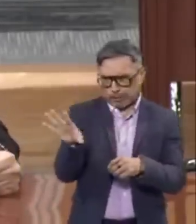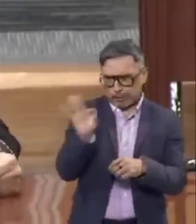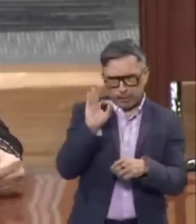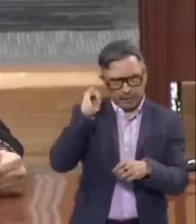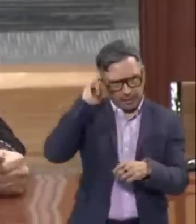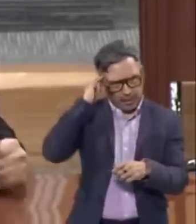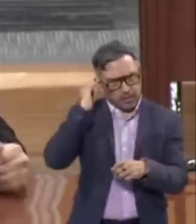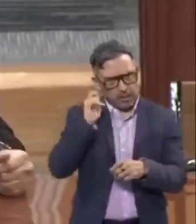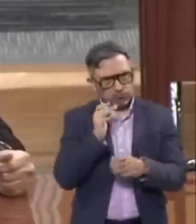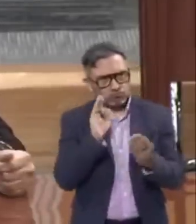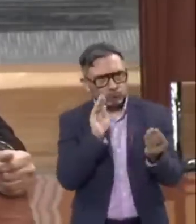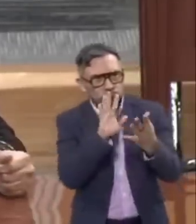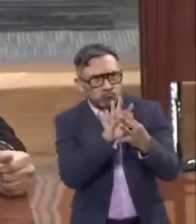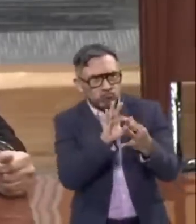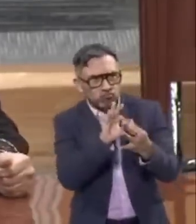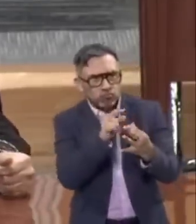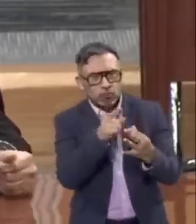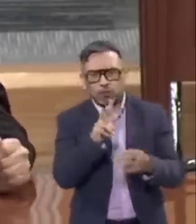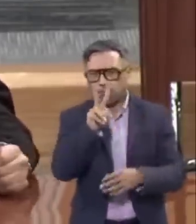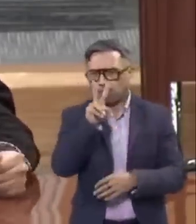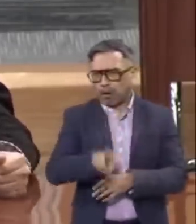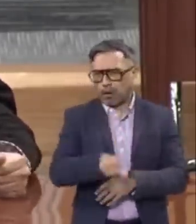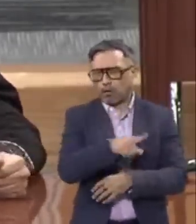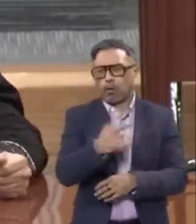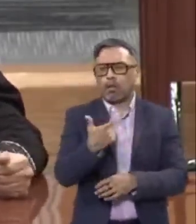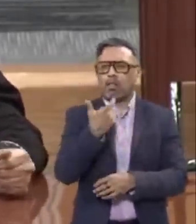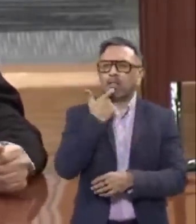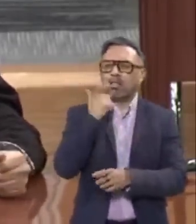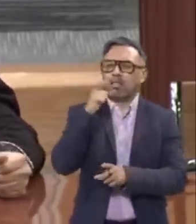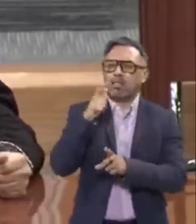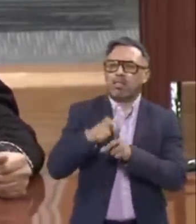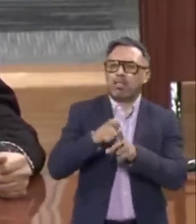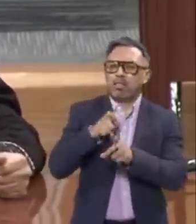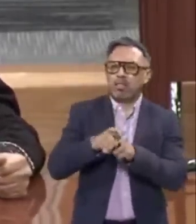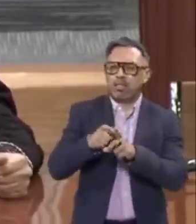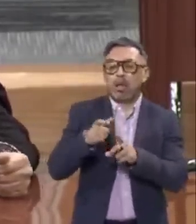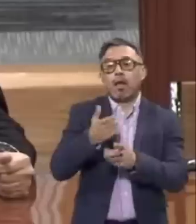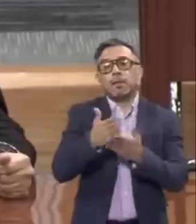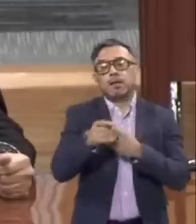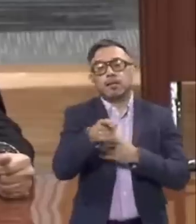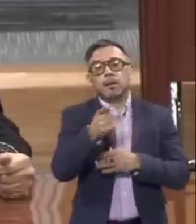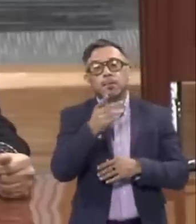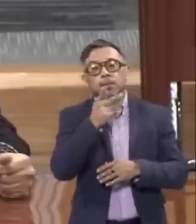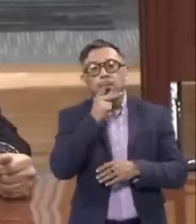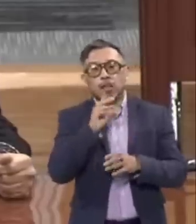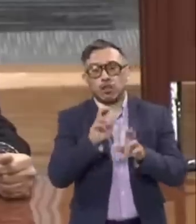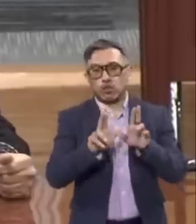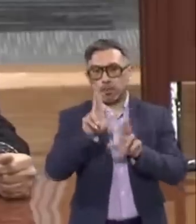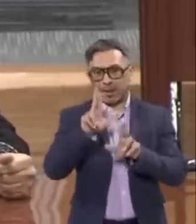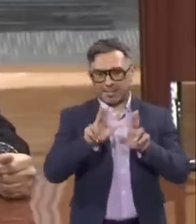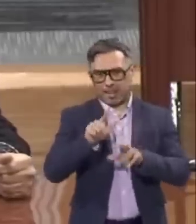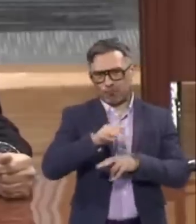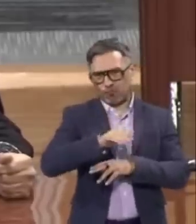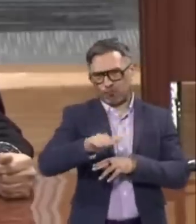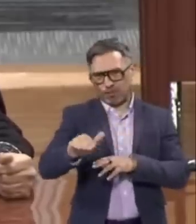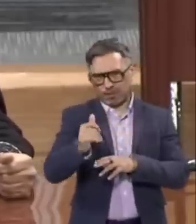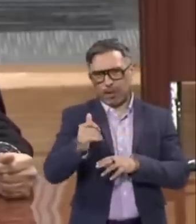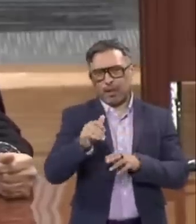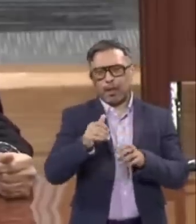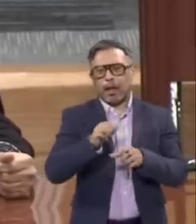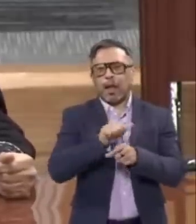es imperdonable la mofa que hizo a los padres de los 43 normalistas desaparecidos de